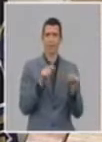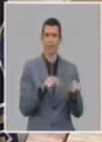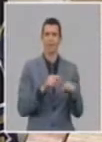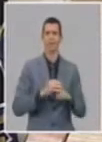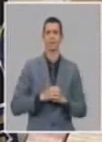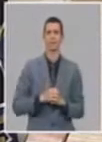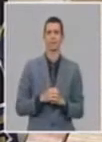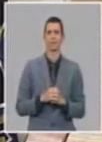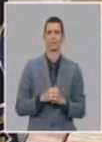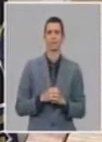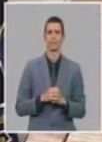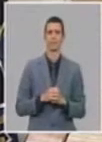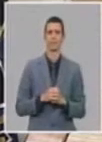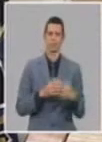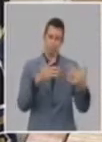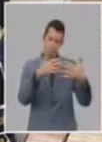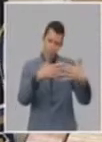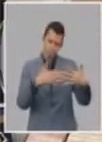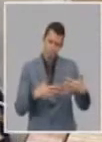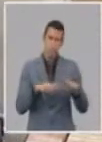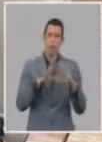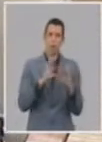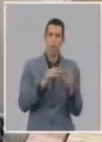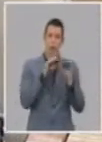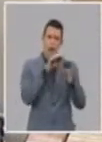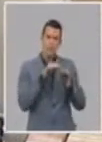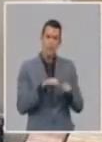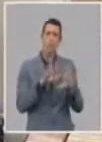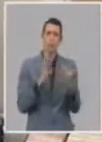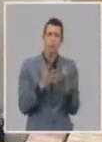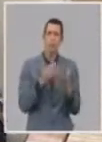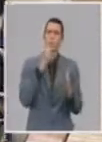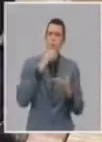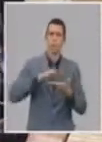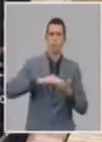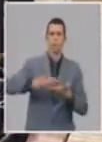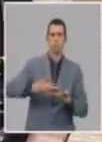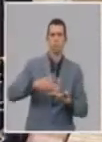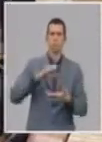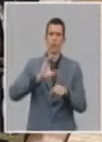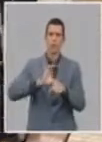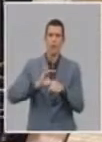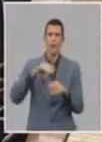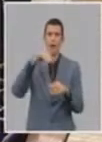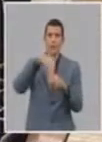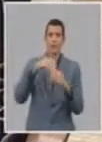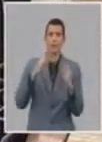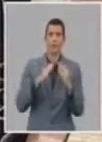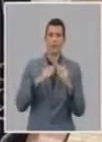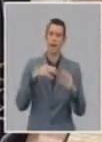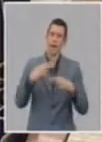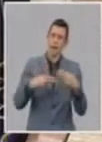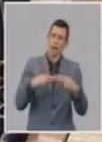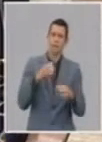la gestión documental, relación de guiones, comunicación y marketing, relaciones públicas. O sea, hay una gama de actividades,